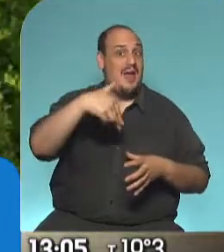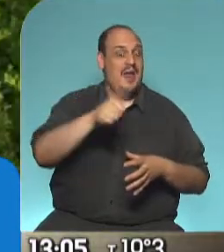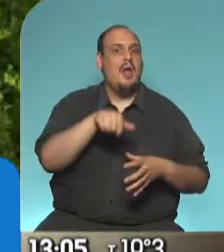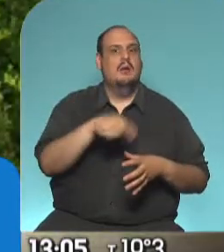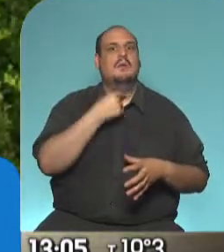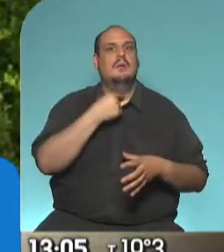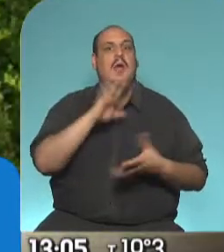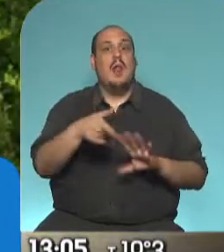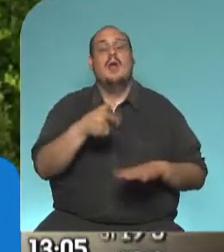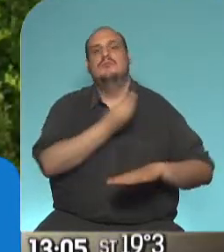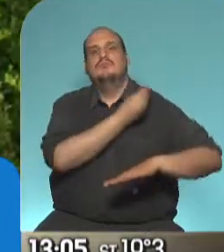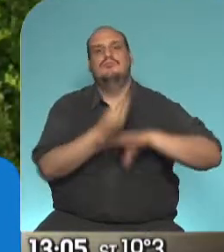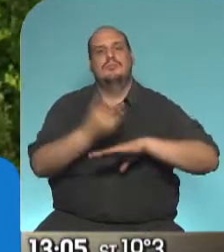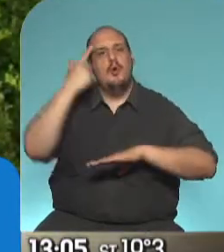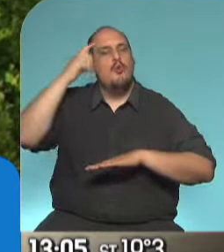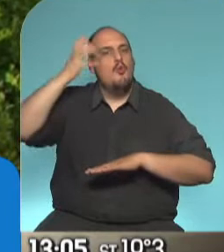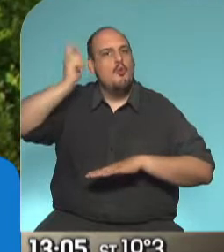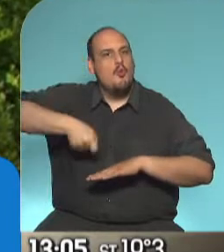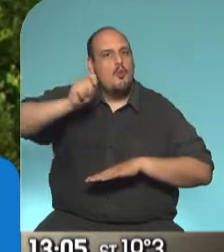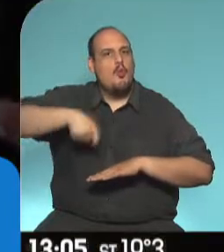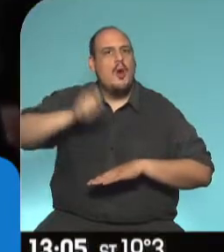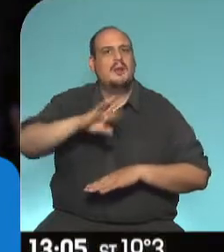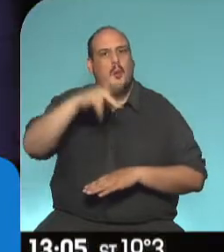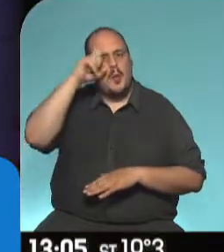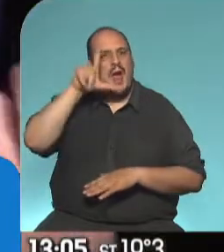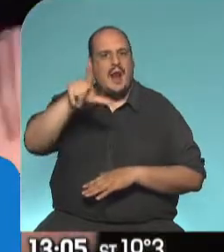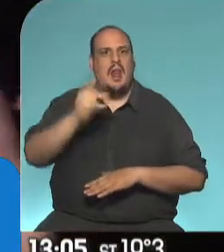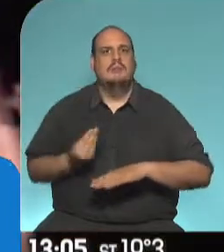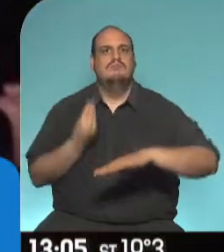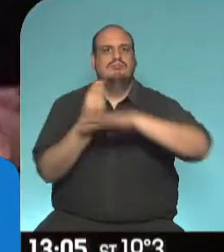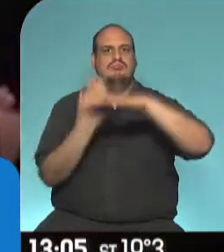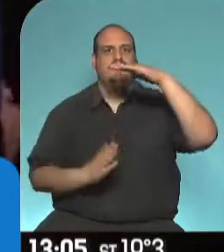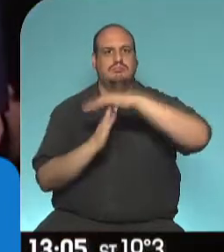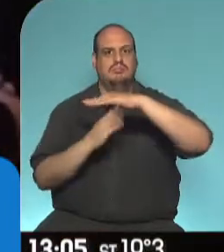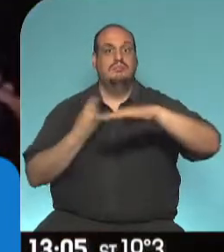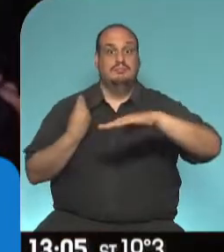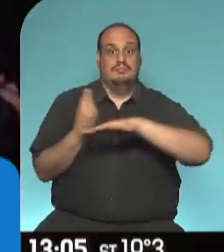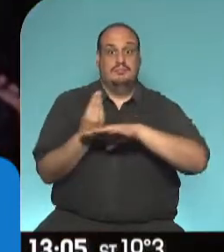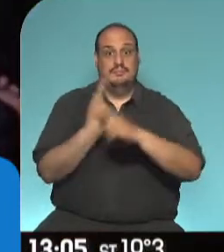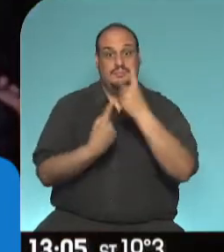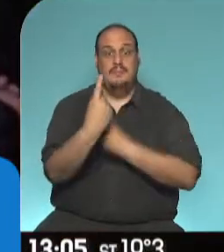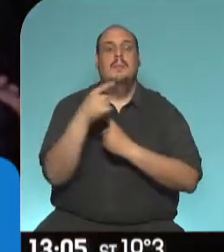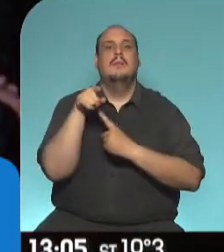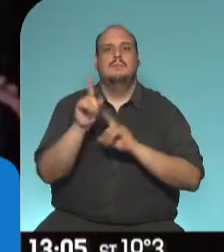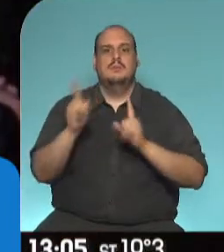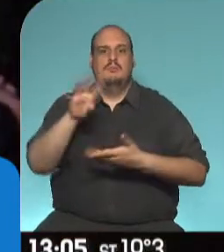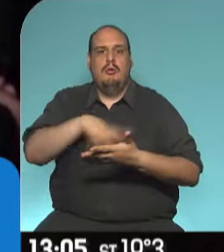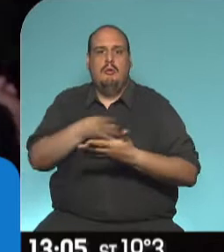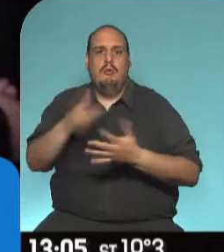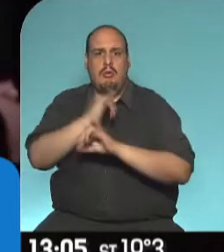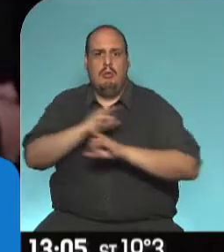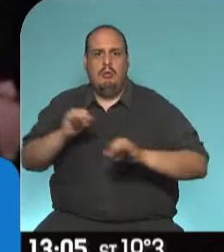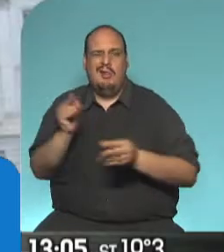nominación de la jueza Amy Coney Barrett a la Suprema Corte y exige a sus asesores que reprogramen su agenda de actos de